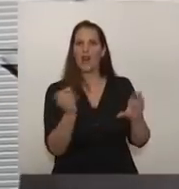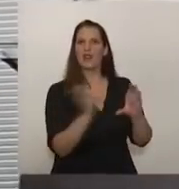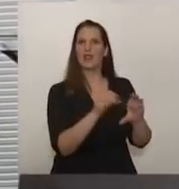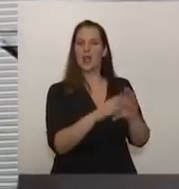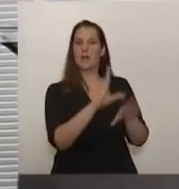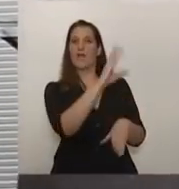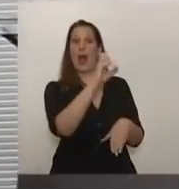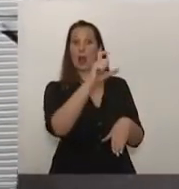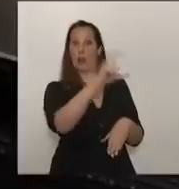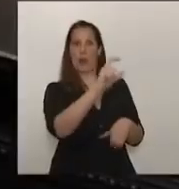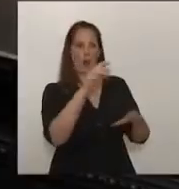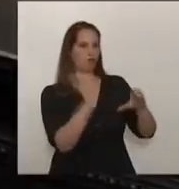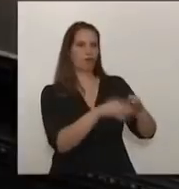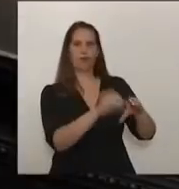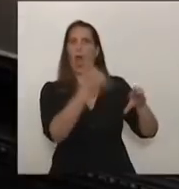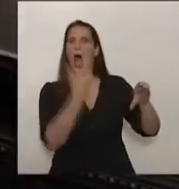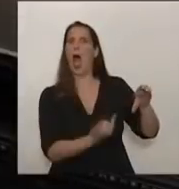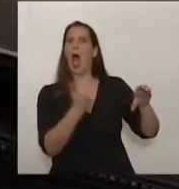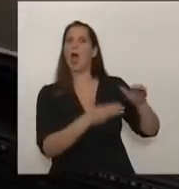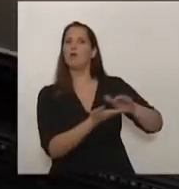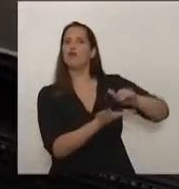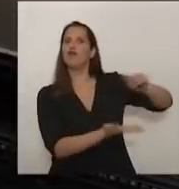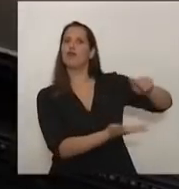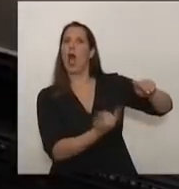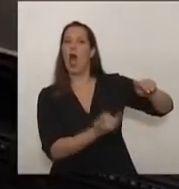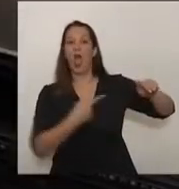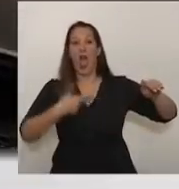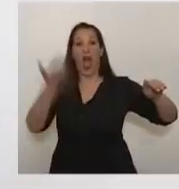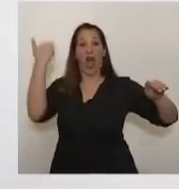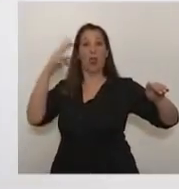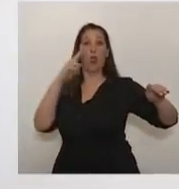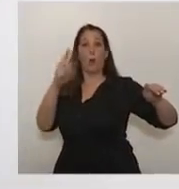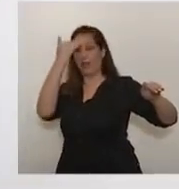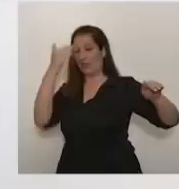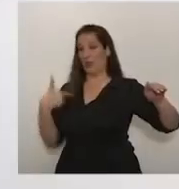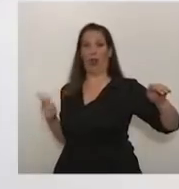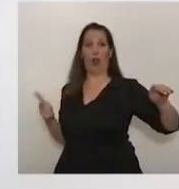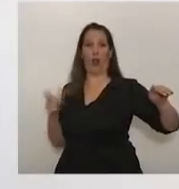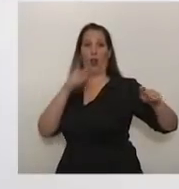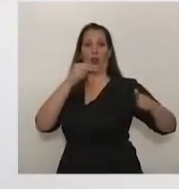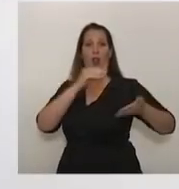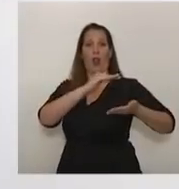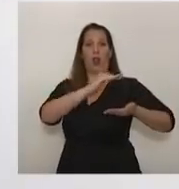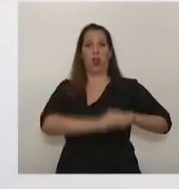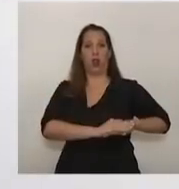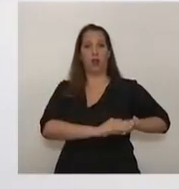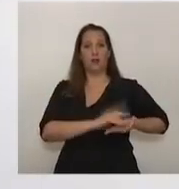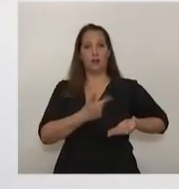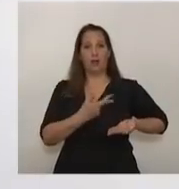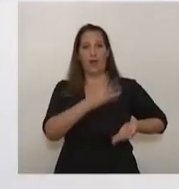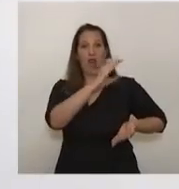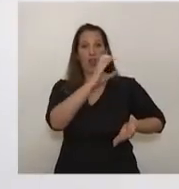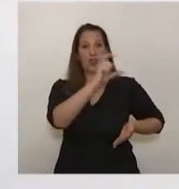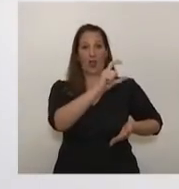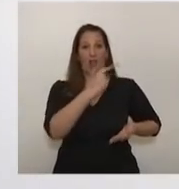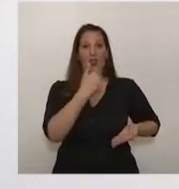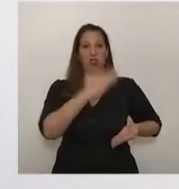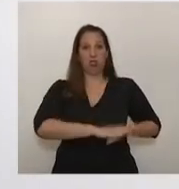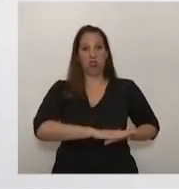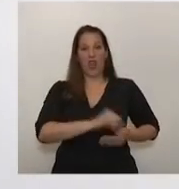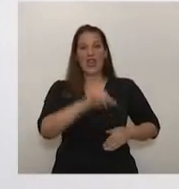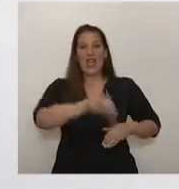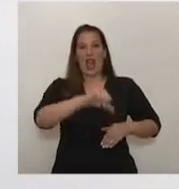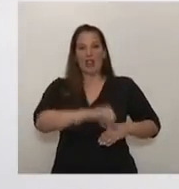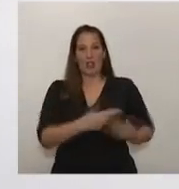Banco Central, algo que en 2015 no había. Cuando llegamos el Banco Central tenía reservas netas